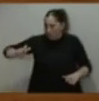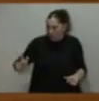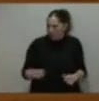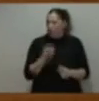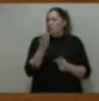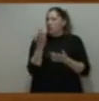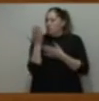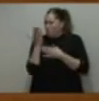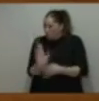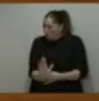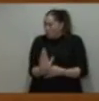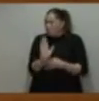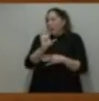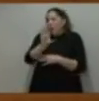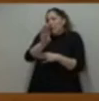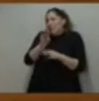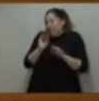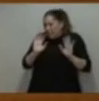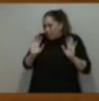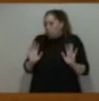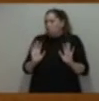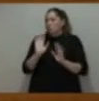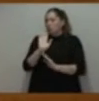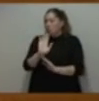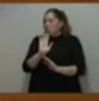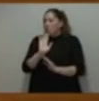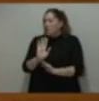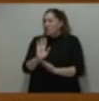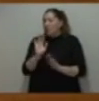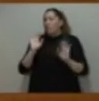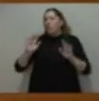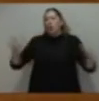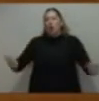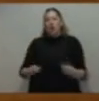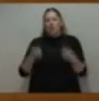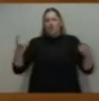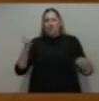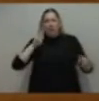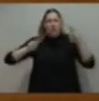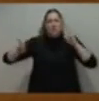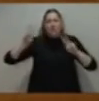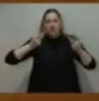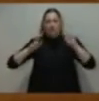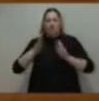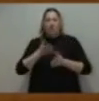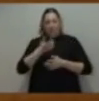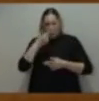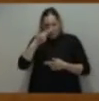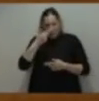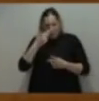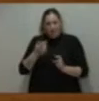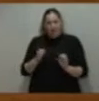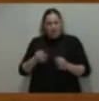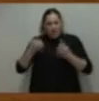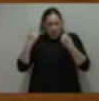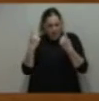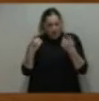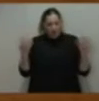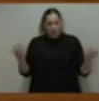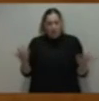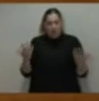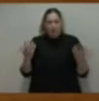entendemos que es eso, una propuesta. Lo que nos interesa en sí es la campaña de visibilización. Una opción sería, por ejemplo, la distribución de